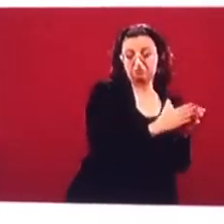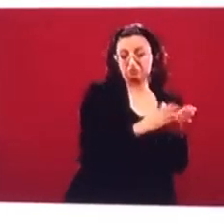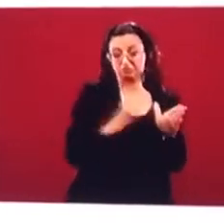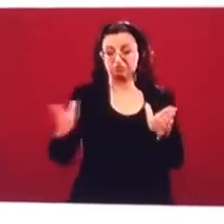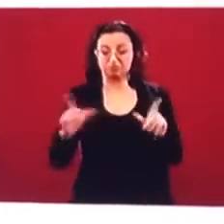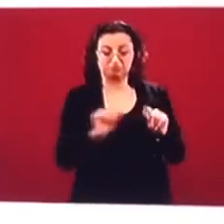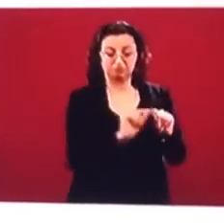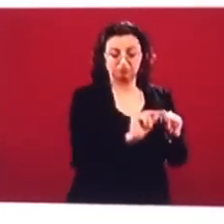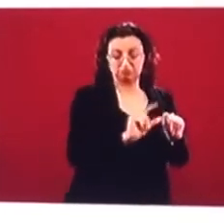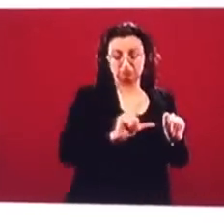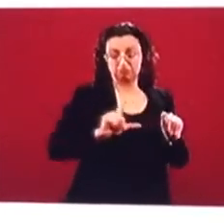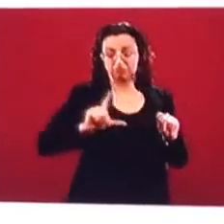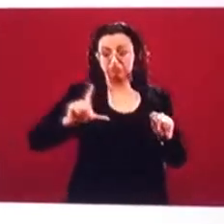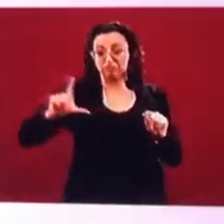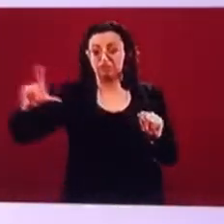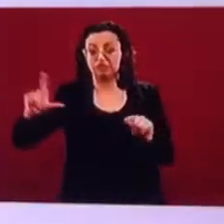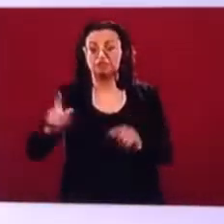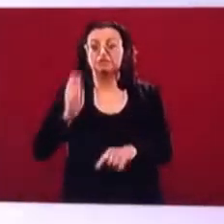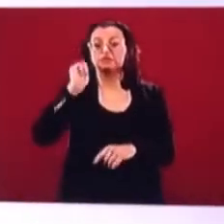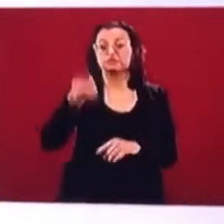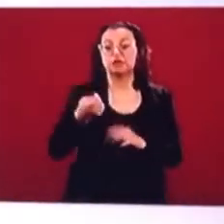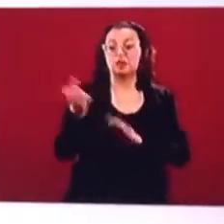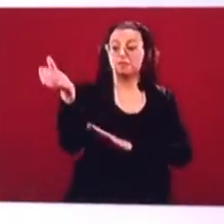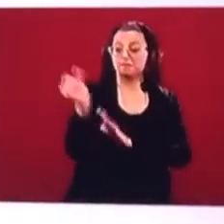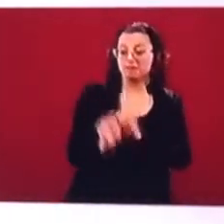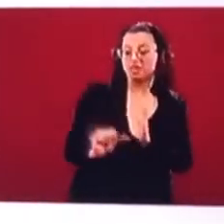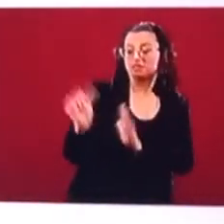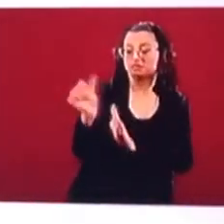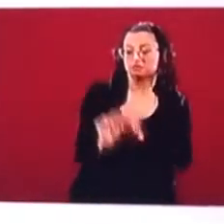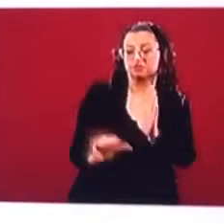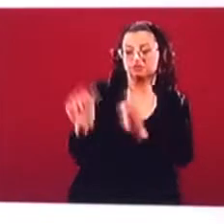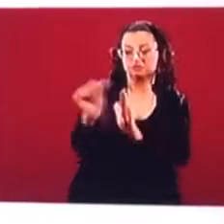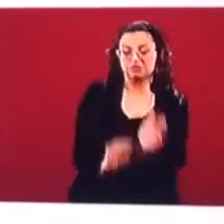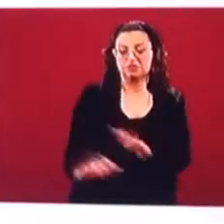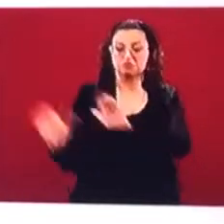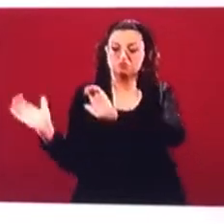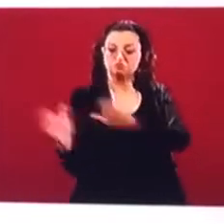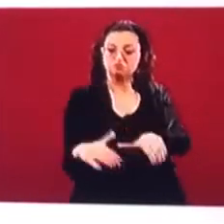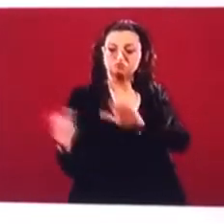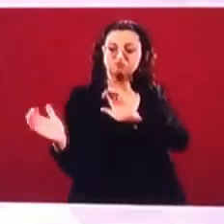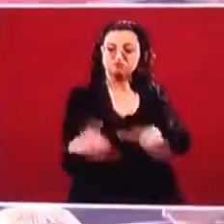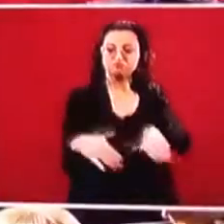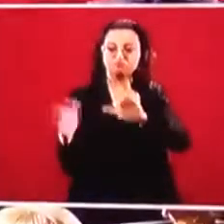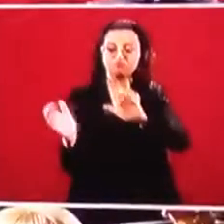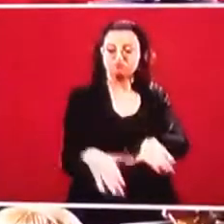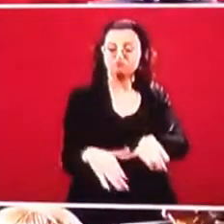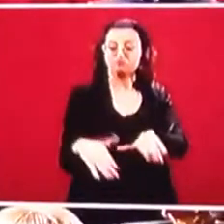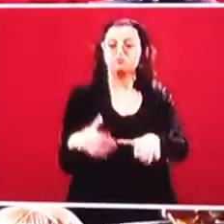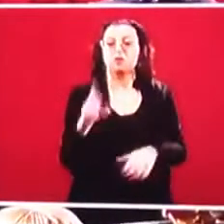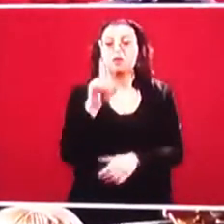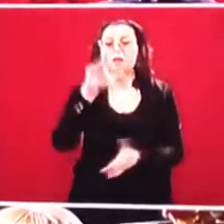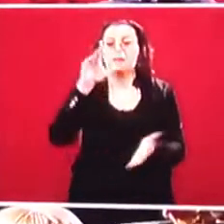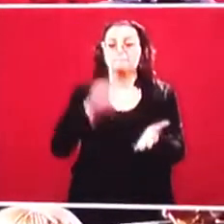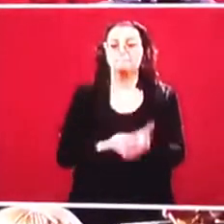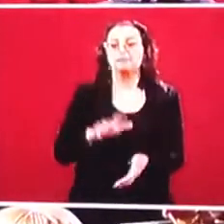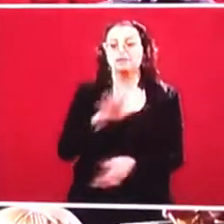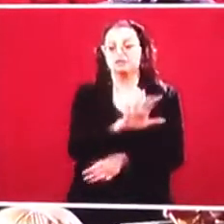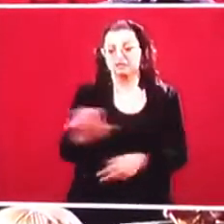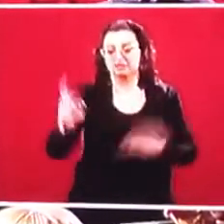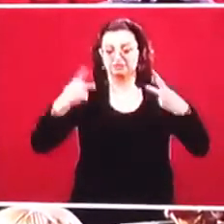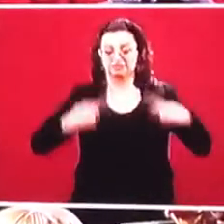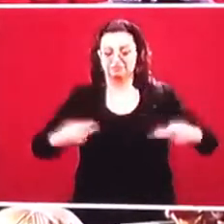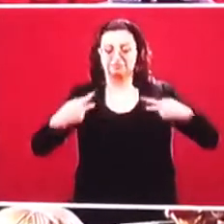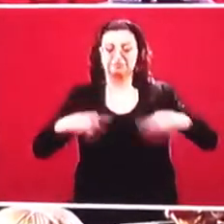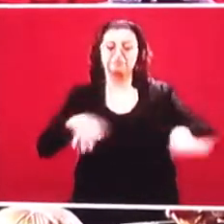un video en este sentido, de darle lectura y que usted lo conozca, si no lo vio usted ahí por el